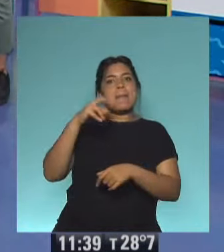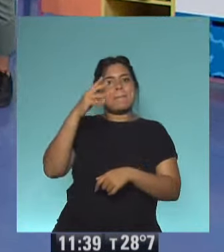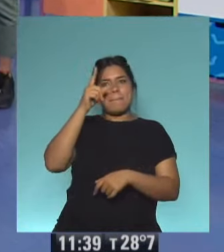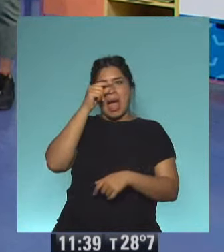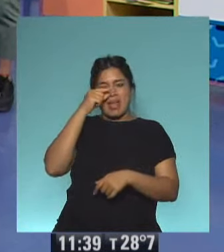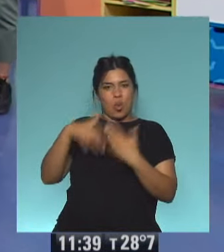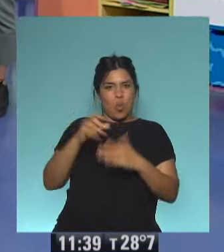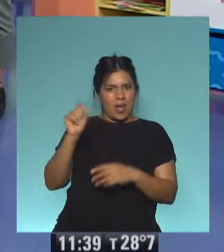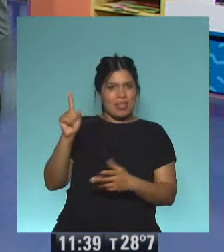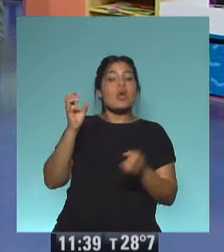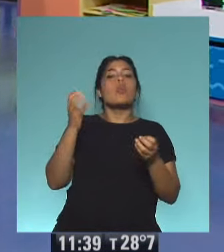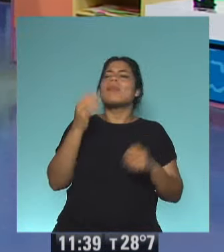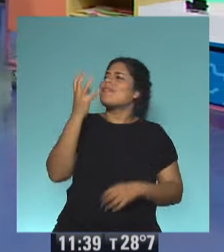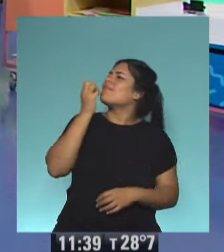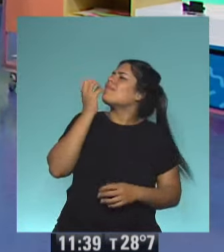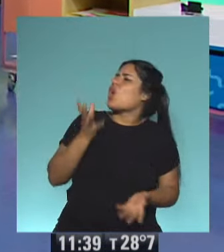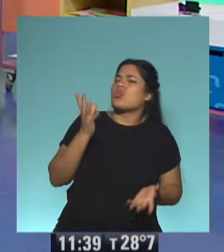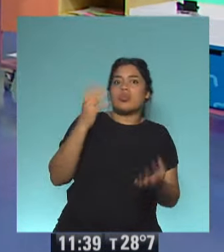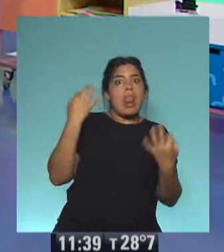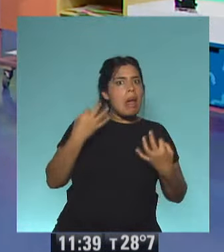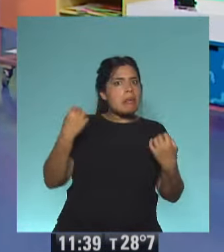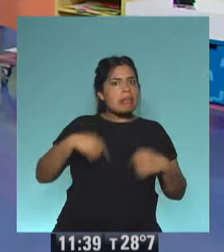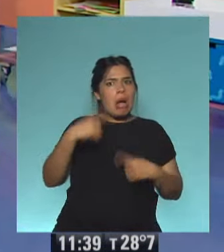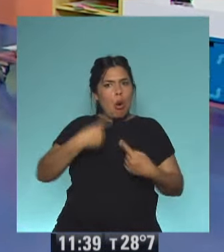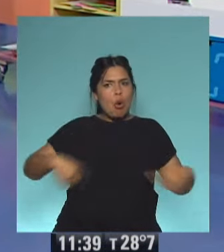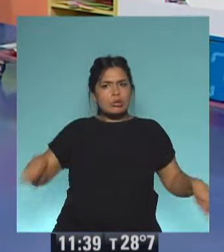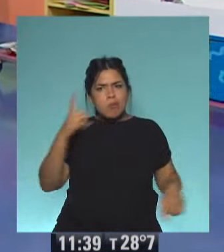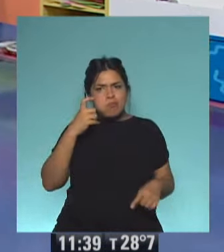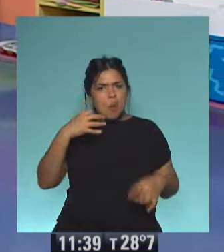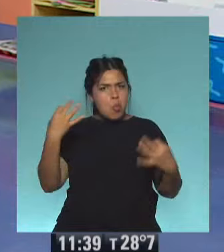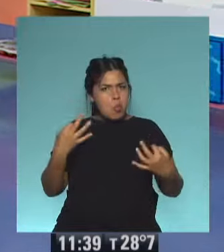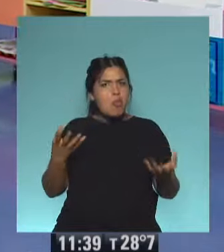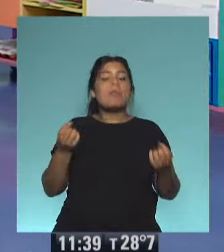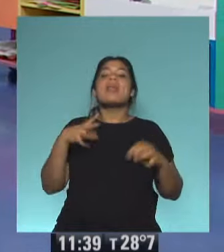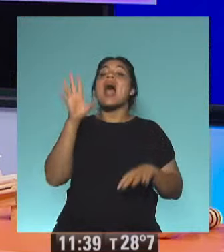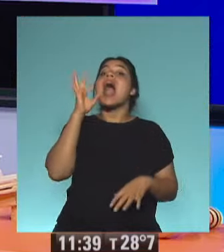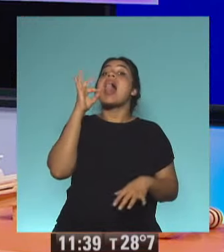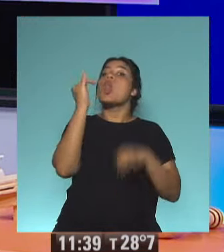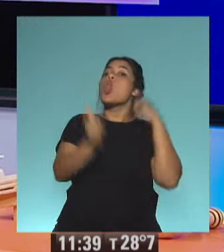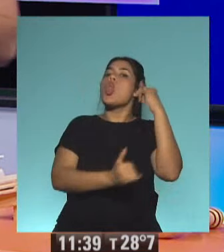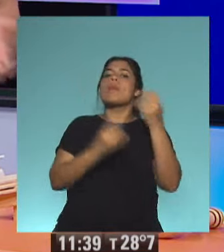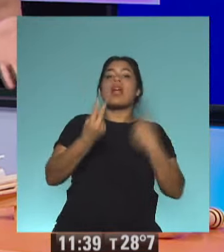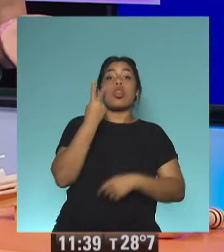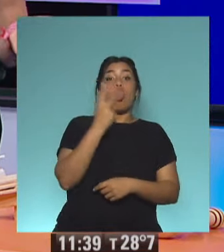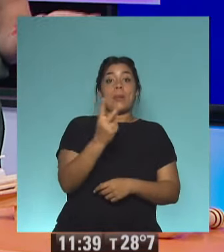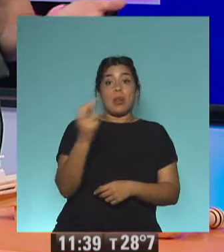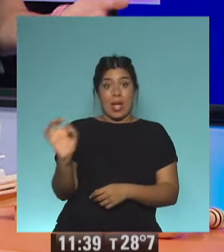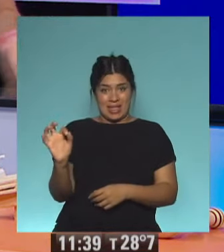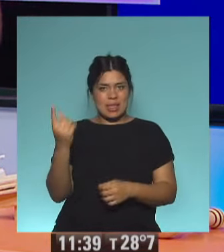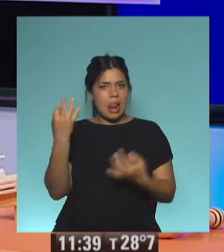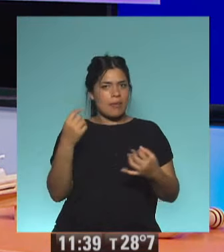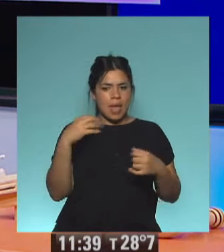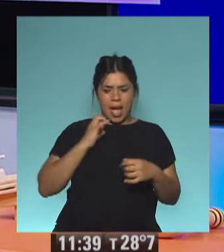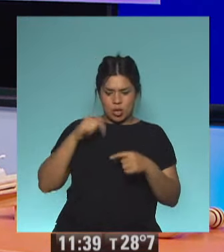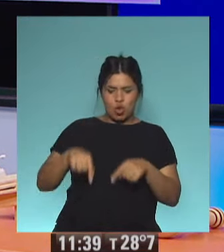Bueno, señora, ¿verdad? Impresionante todo lo que hemos visto. Y ahora queremos contarles algo, porque este 2020 fue muy especial, ¿no es cierto, August?